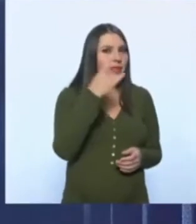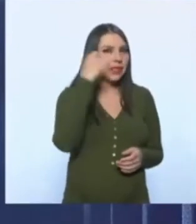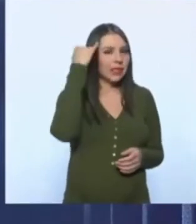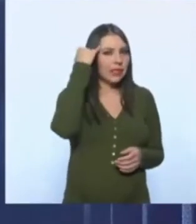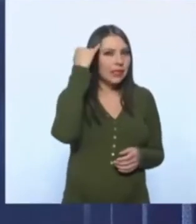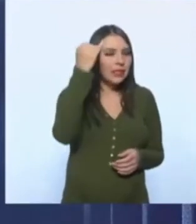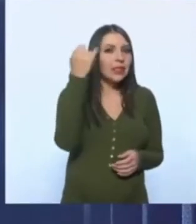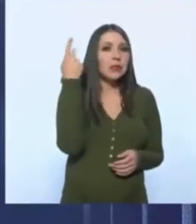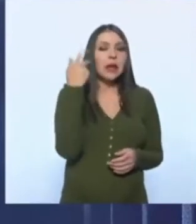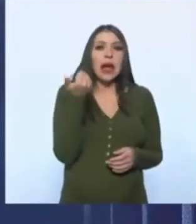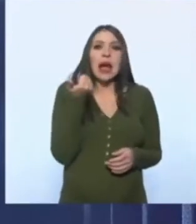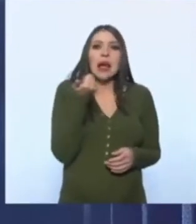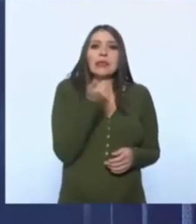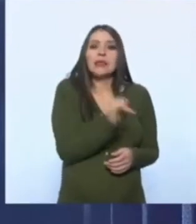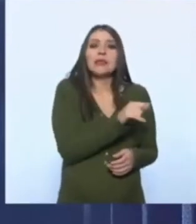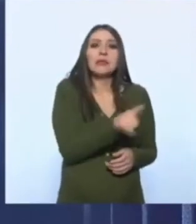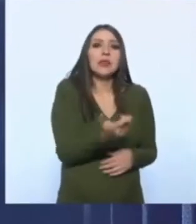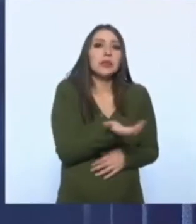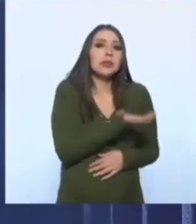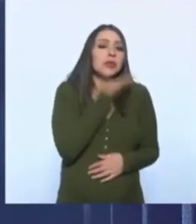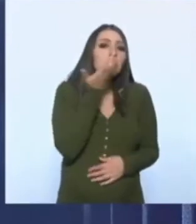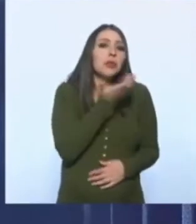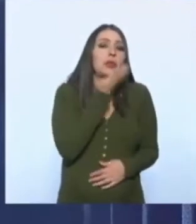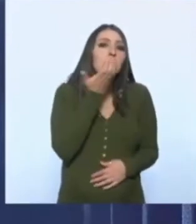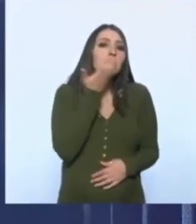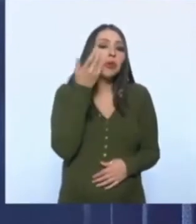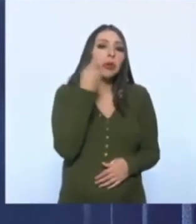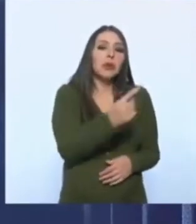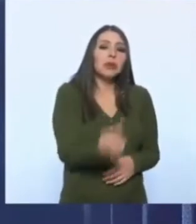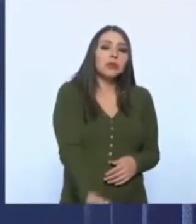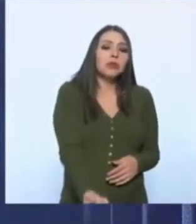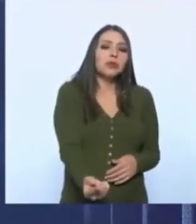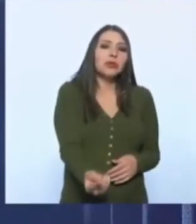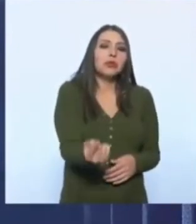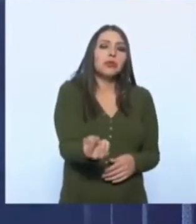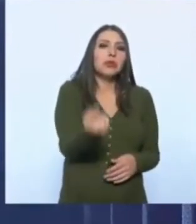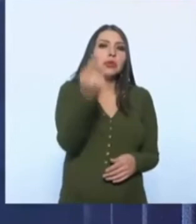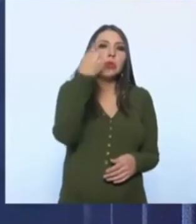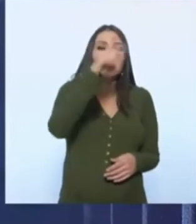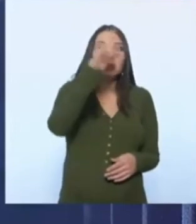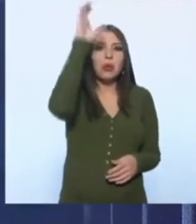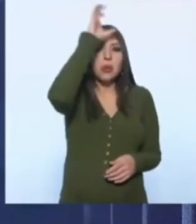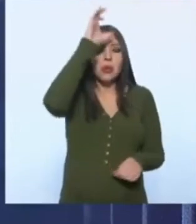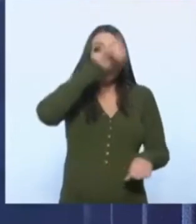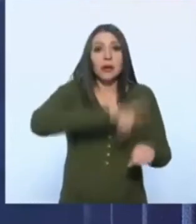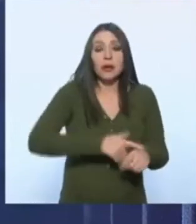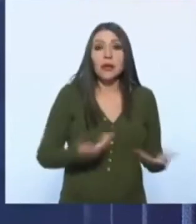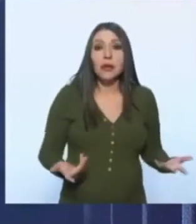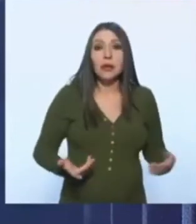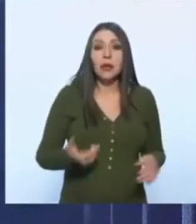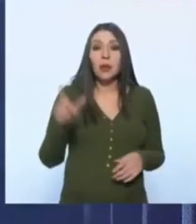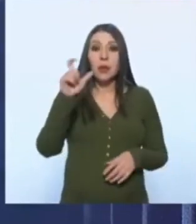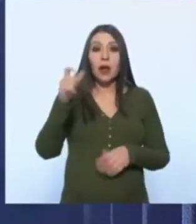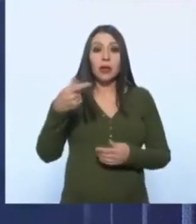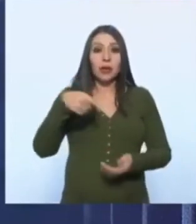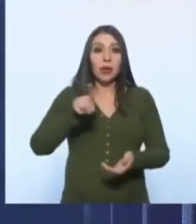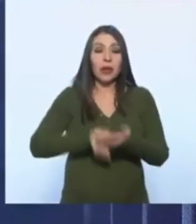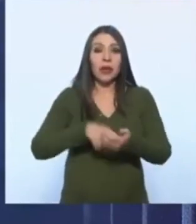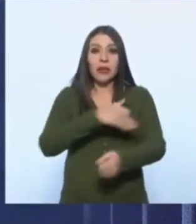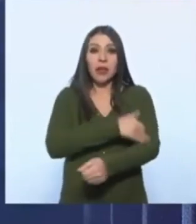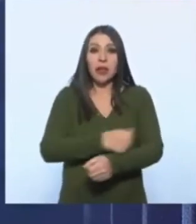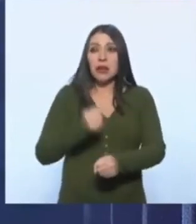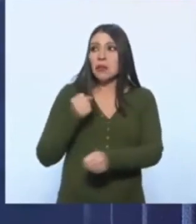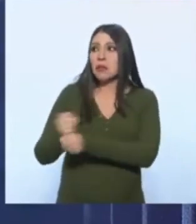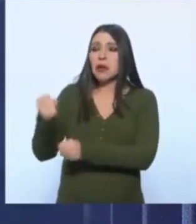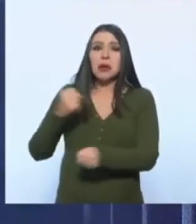crecido. Violencia intrafamiliar, no dices nada porque es cosa de dos y entre ellos se arreglan, pero aunque la esté matando,